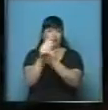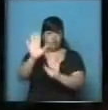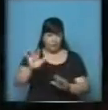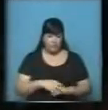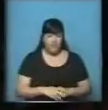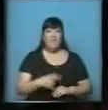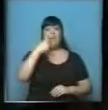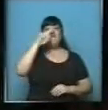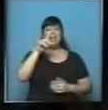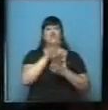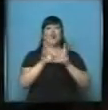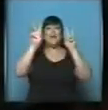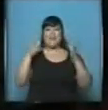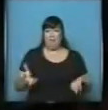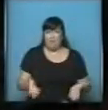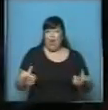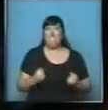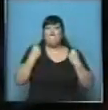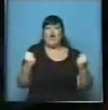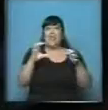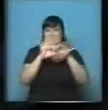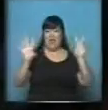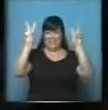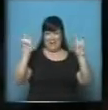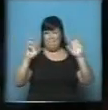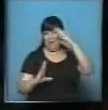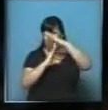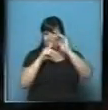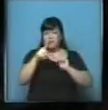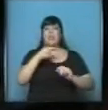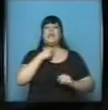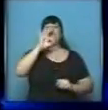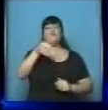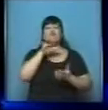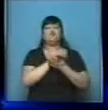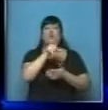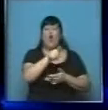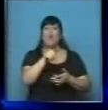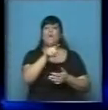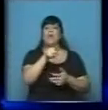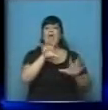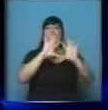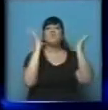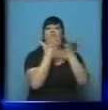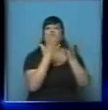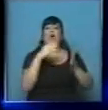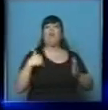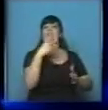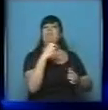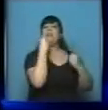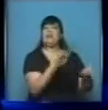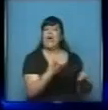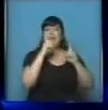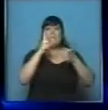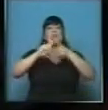finalmente, respecto de fortalecimiento democrático, queremos conocer la visión sobre la posición argentina en el mundo,